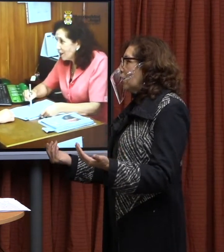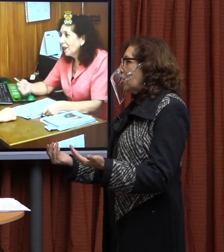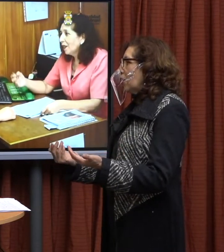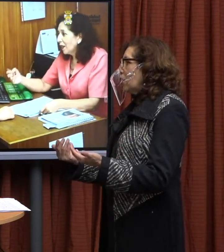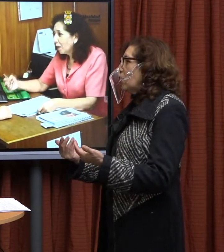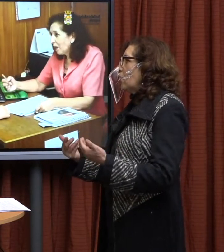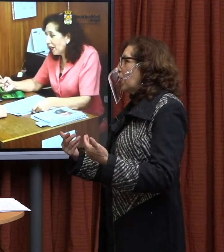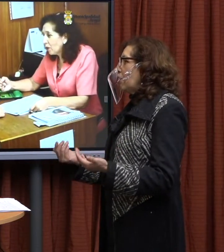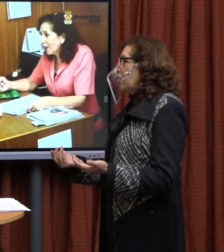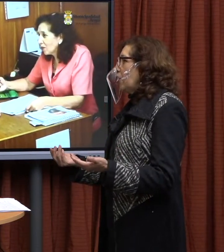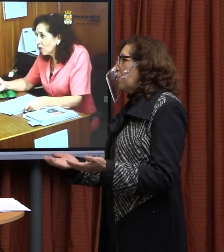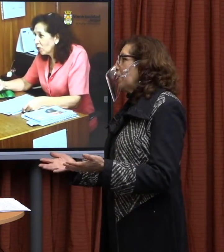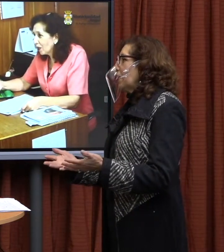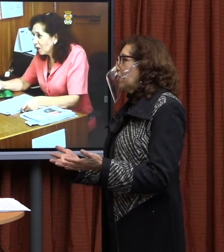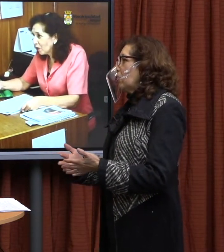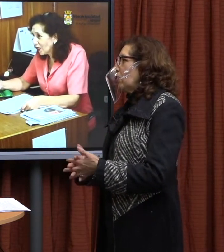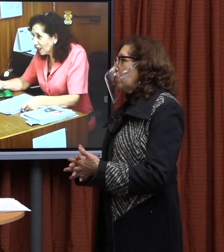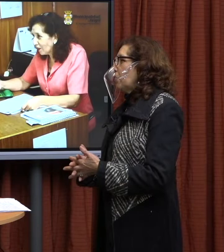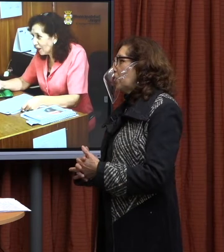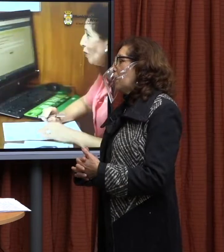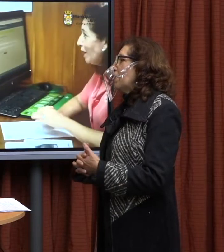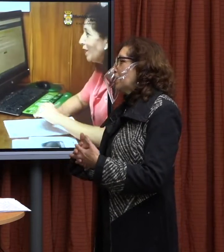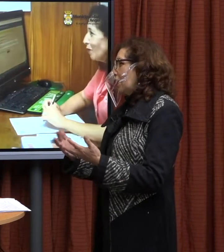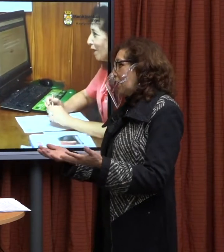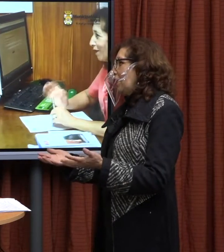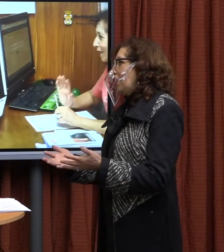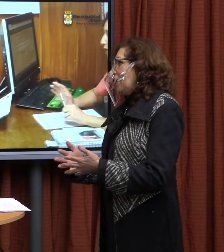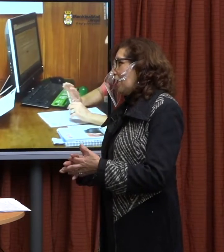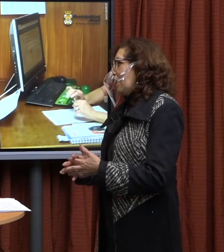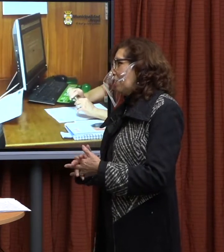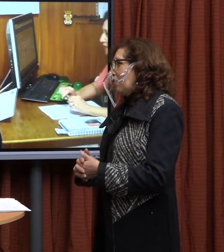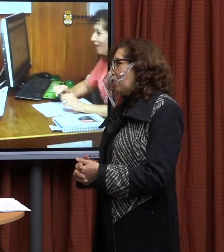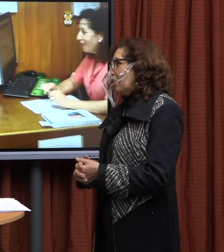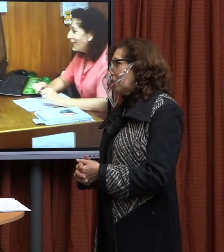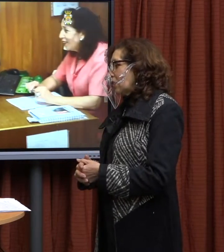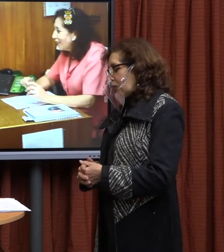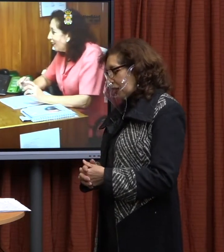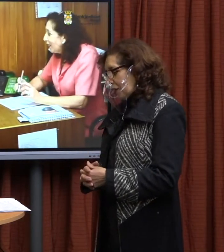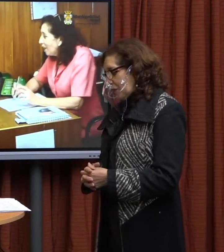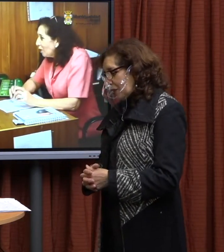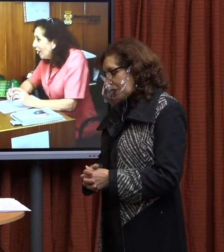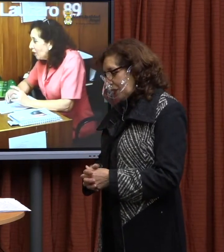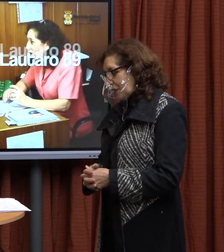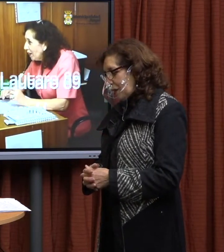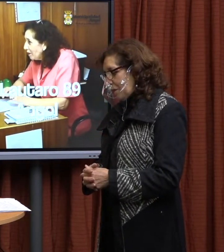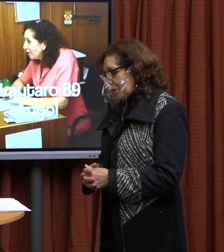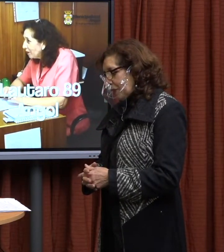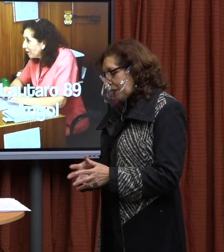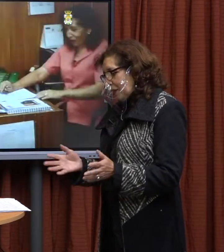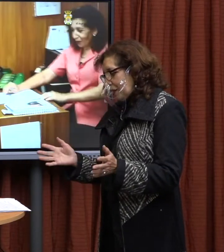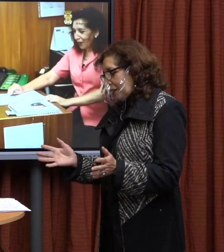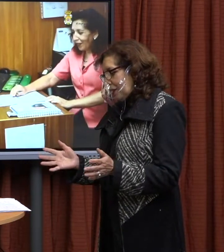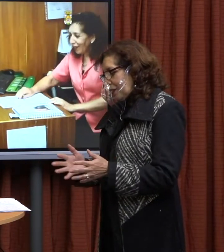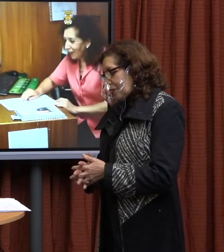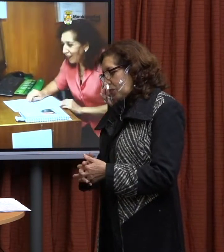interior del colegio colabora para que todos estos programas lleguen al mejor resultado. Así es que,